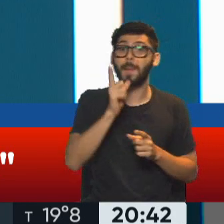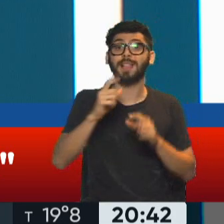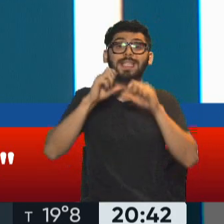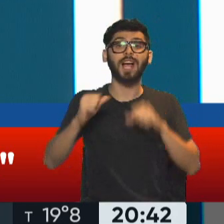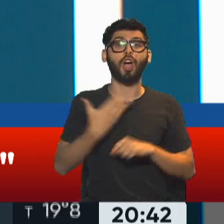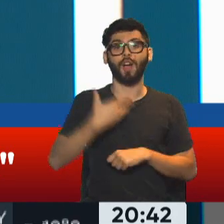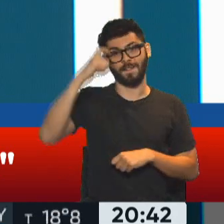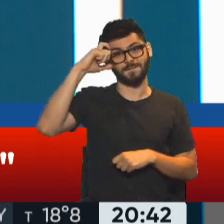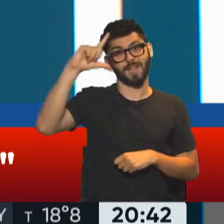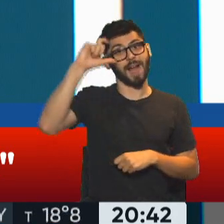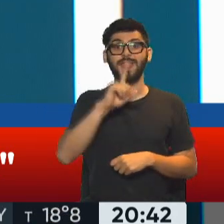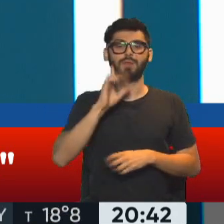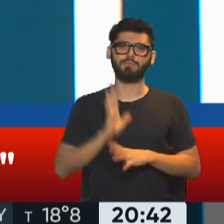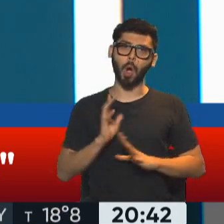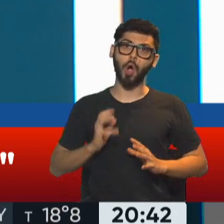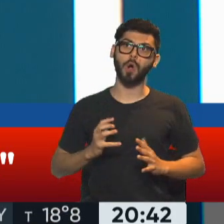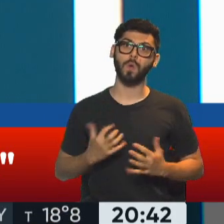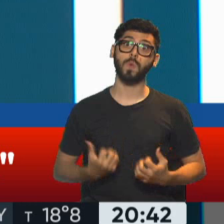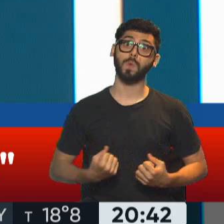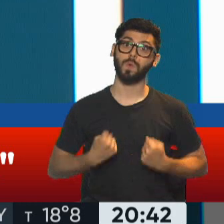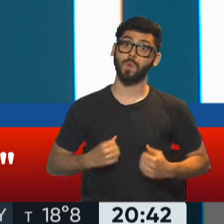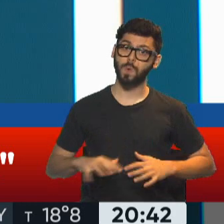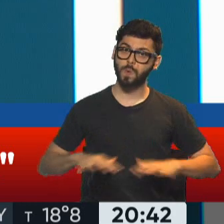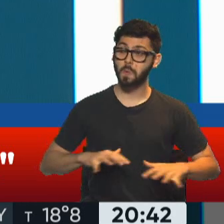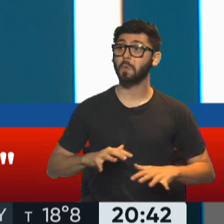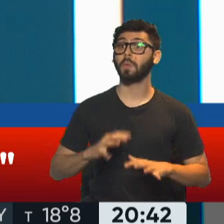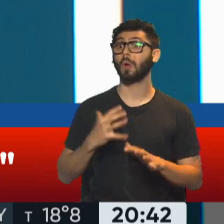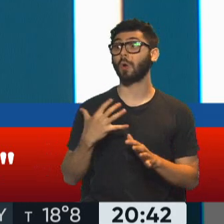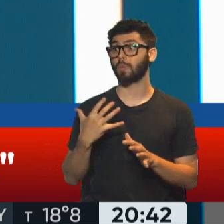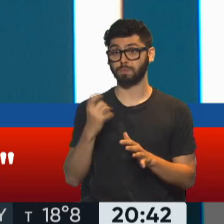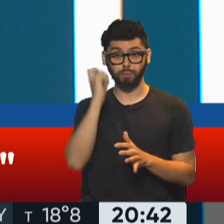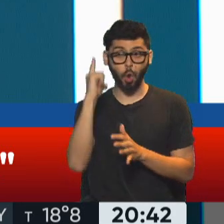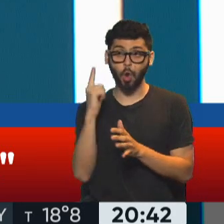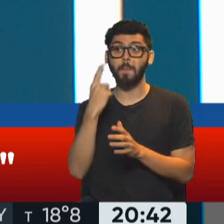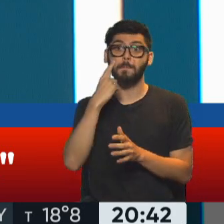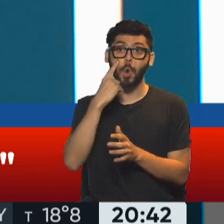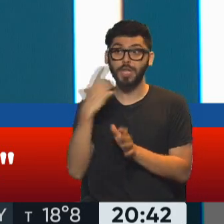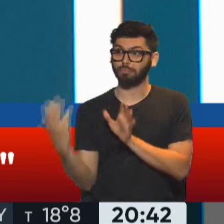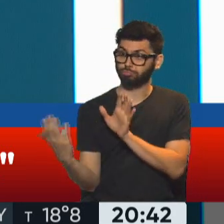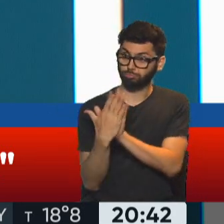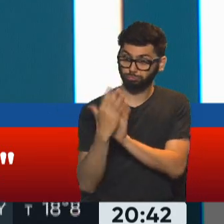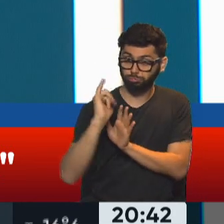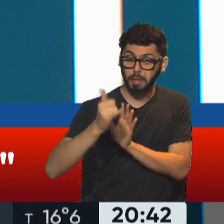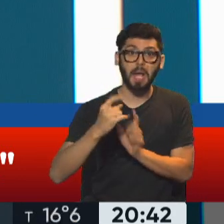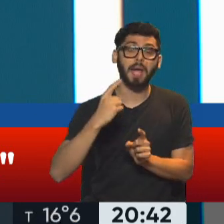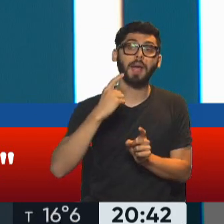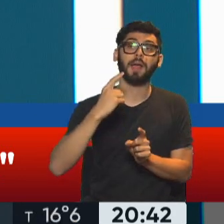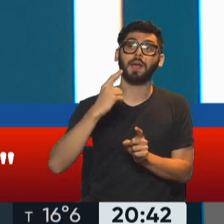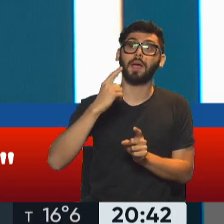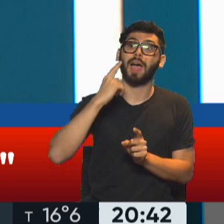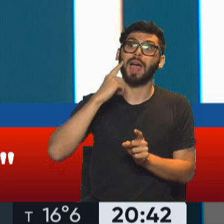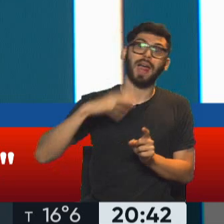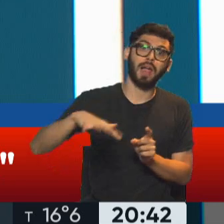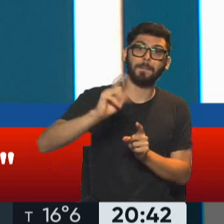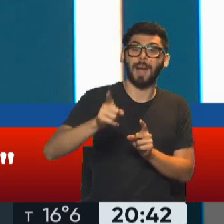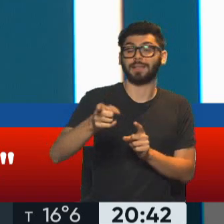poco más enérgica en ese punto, que ha sido muy acompañada por los municipios y por los intendentes y también por muchas